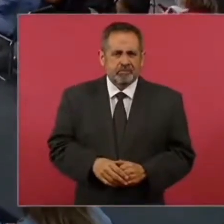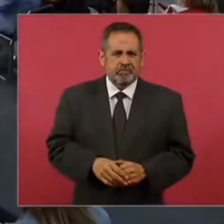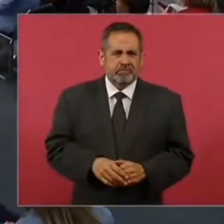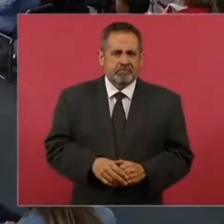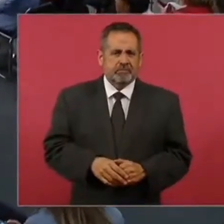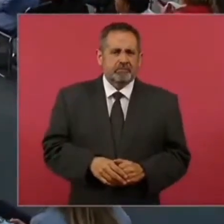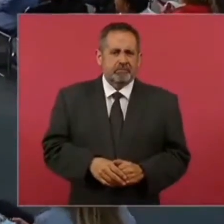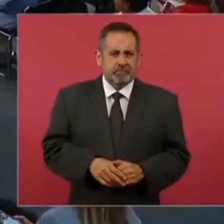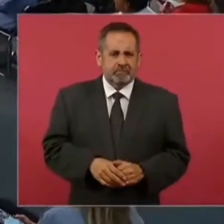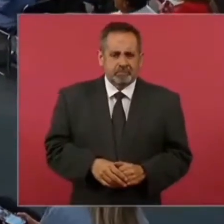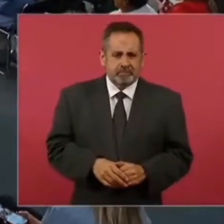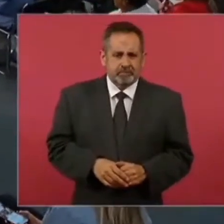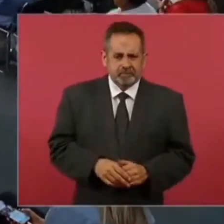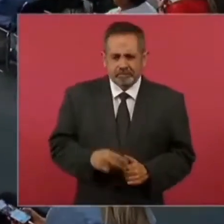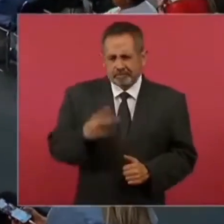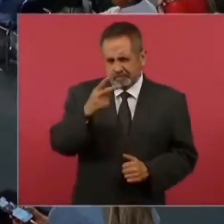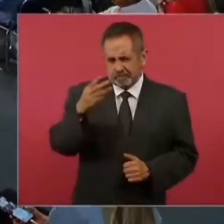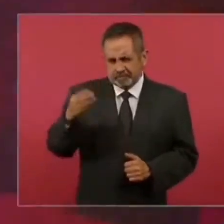no